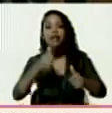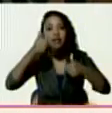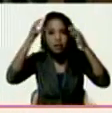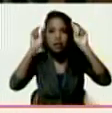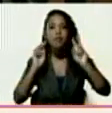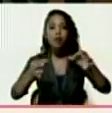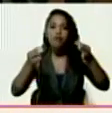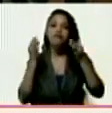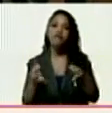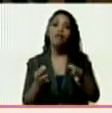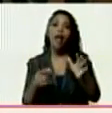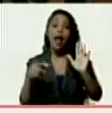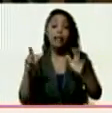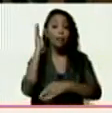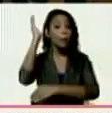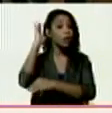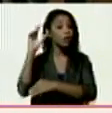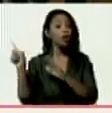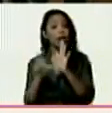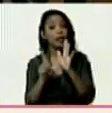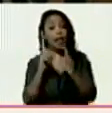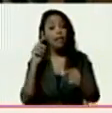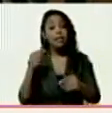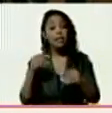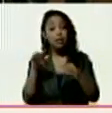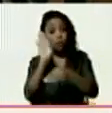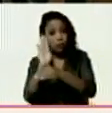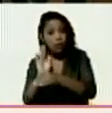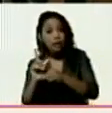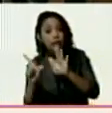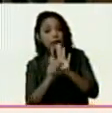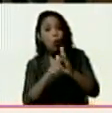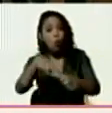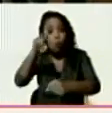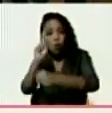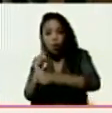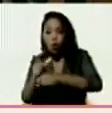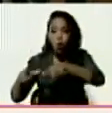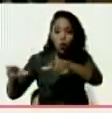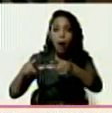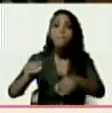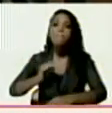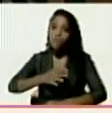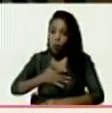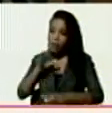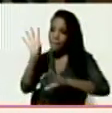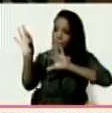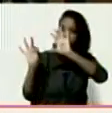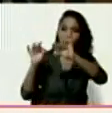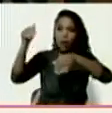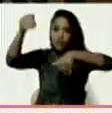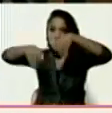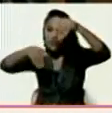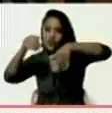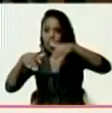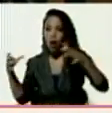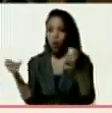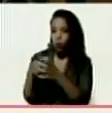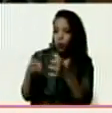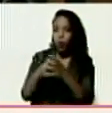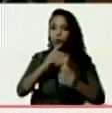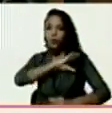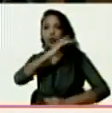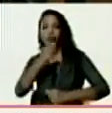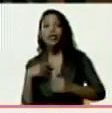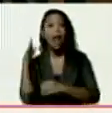Palacio Legislativo, el templo de las leyes, es el único espacio donde se puede elegir la Junta Directiva de la